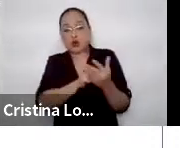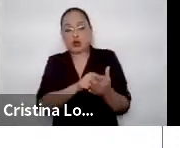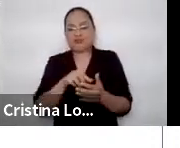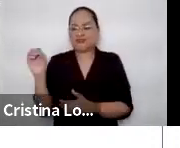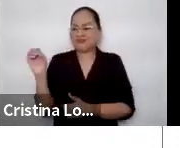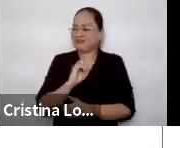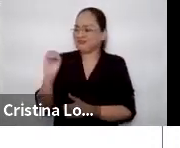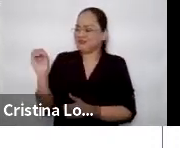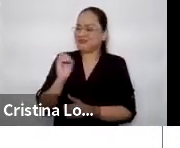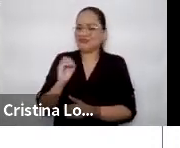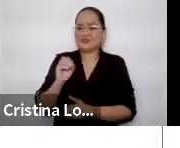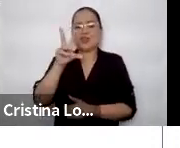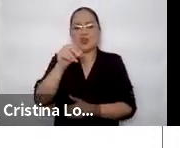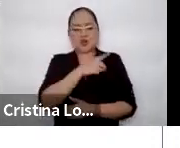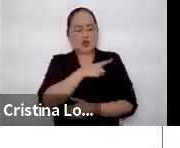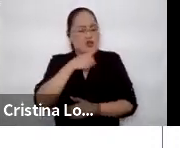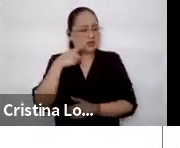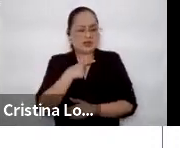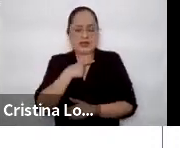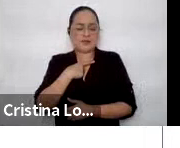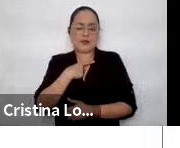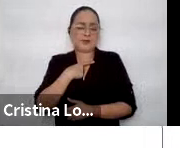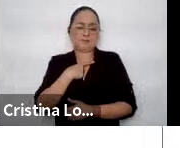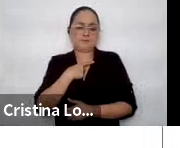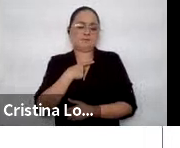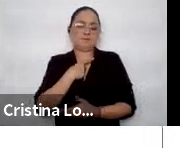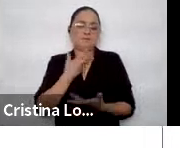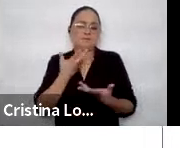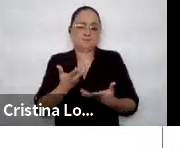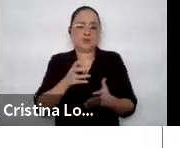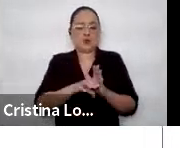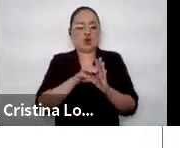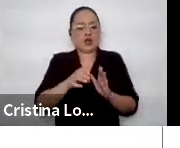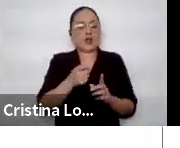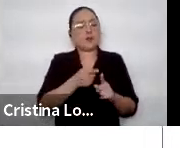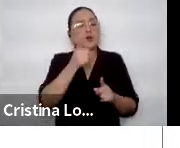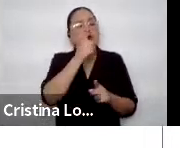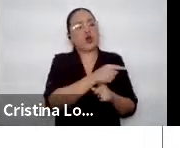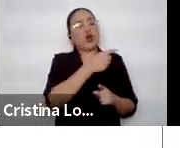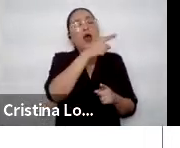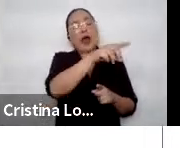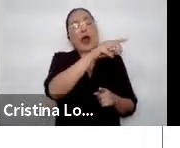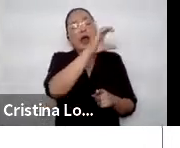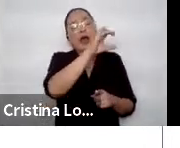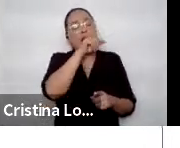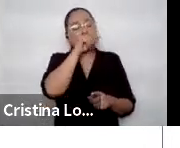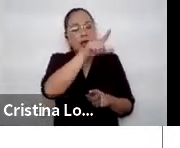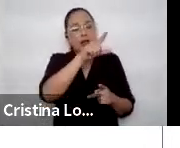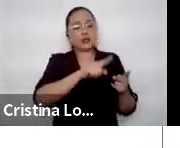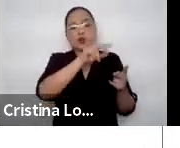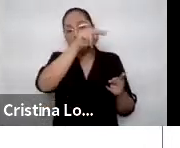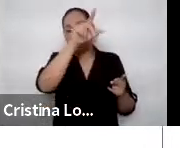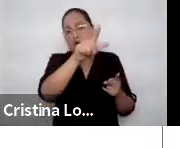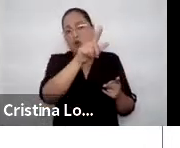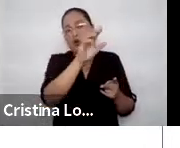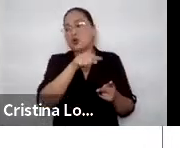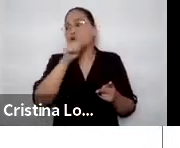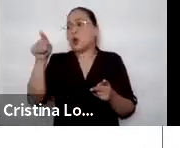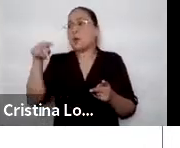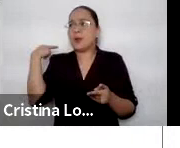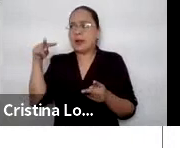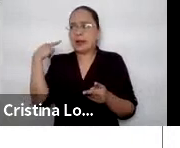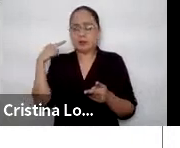cuarto circuito, que corresponderían a Jalisco y a Nuevo León, respectivamente, por decir un ejemplo.